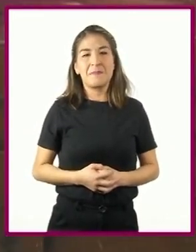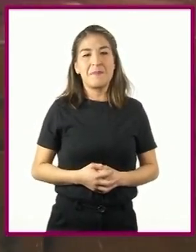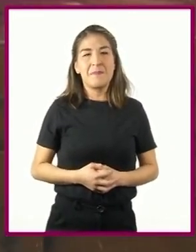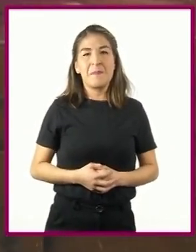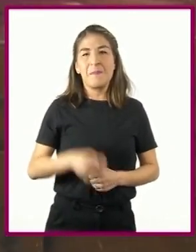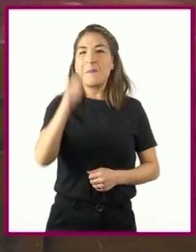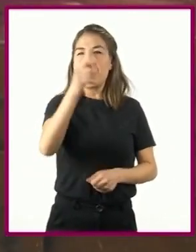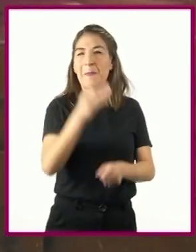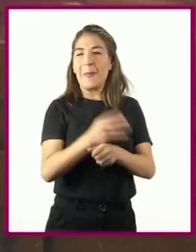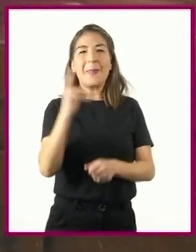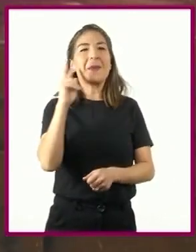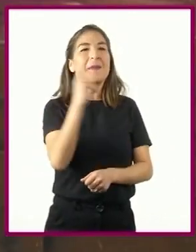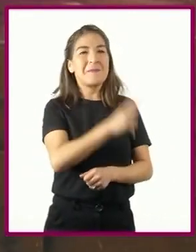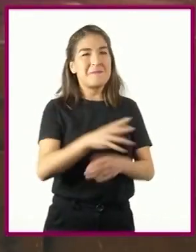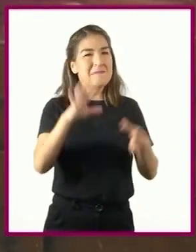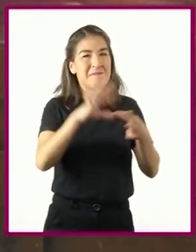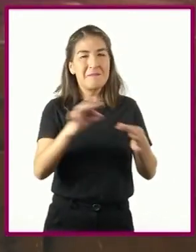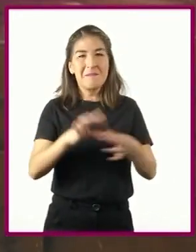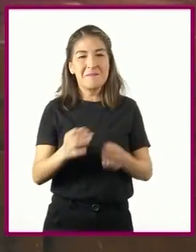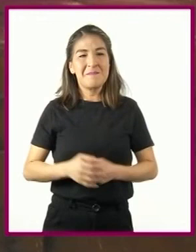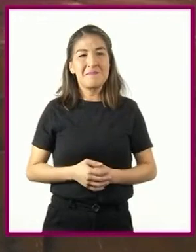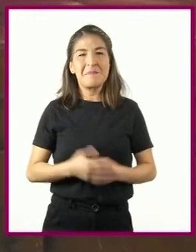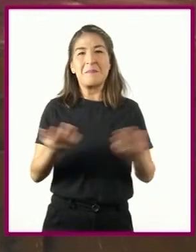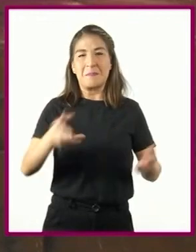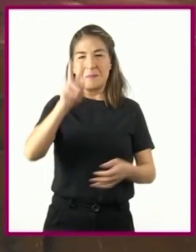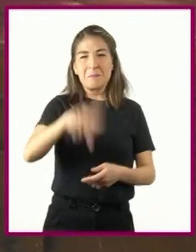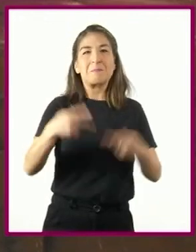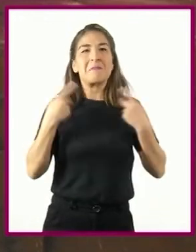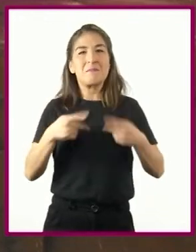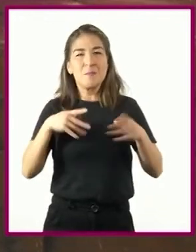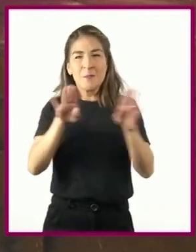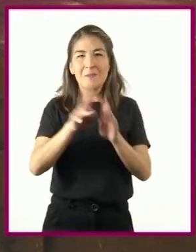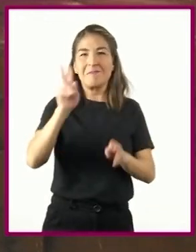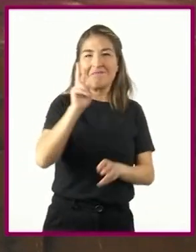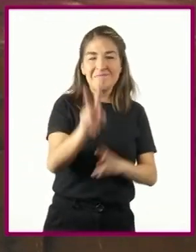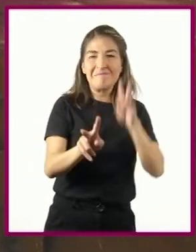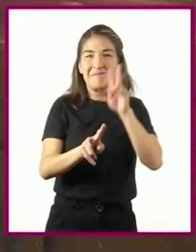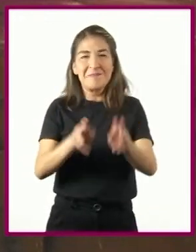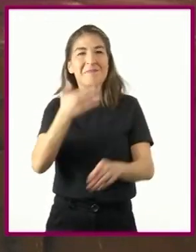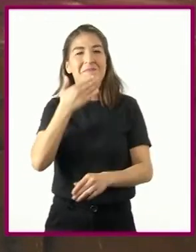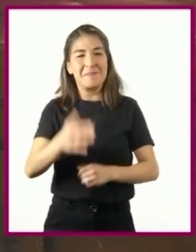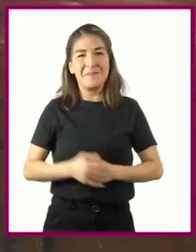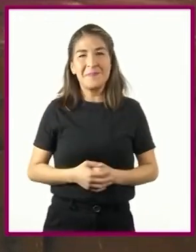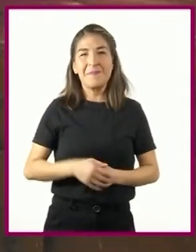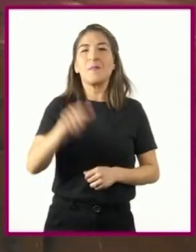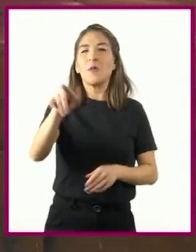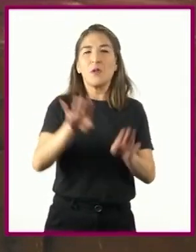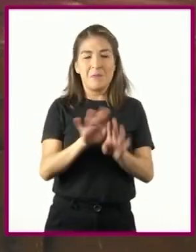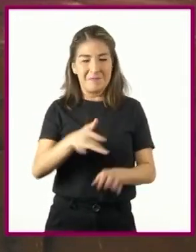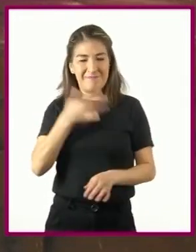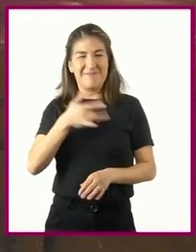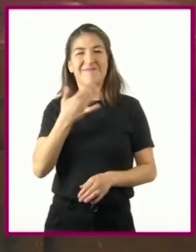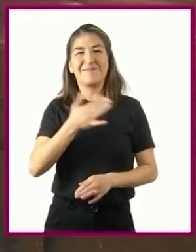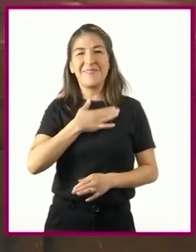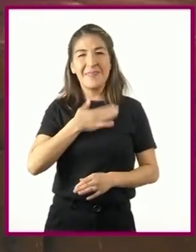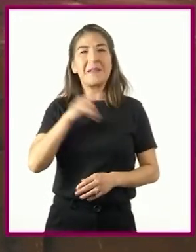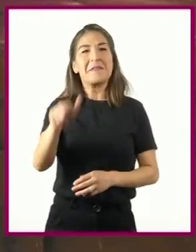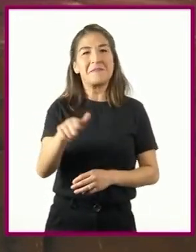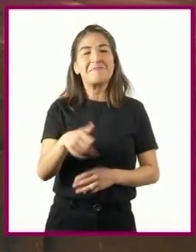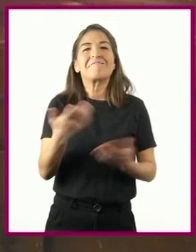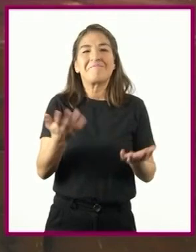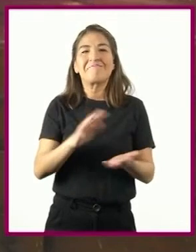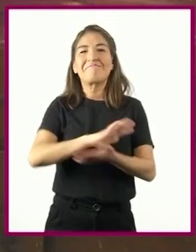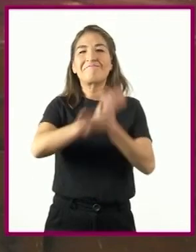¿Qué les parece? Realmente era una persona observadora, ¿cierto? Sus presentimientos se hicieron